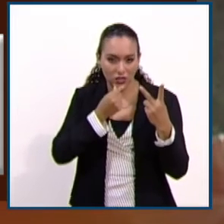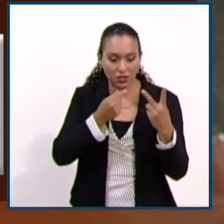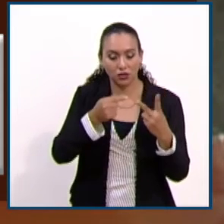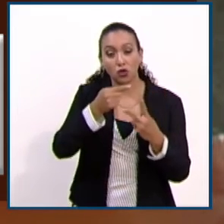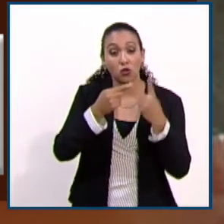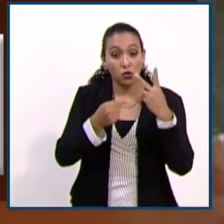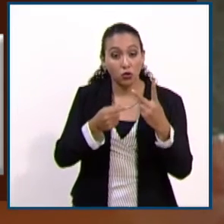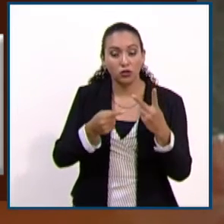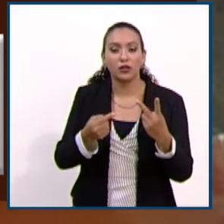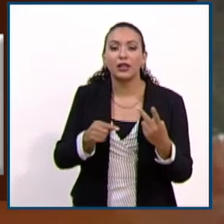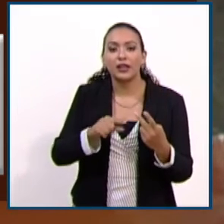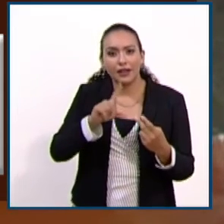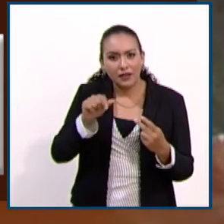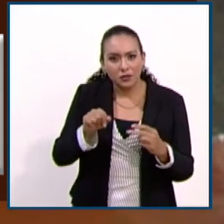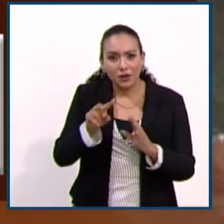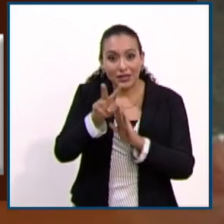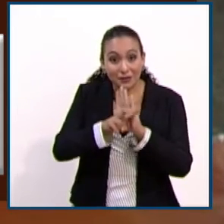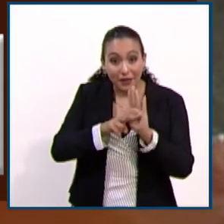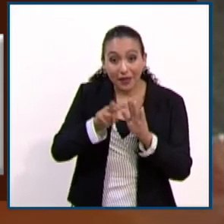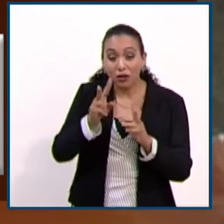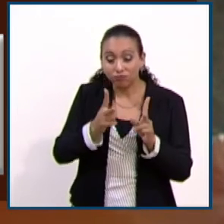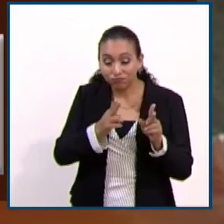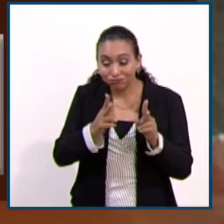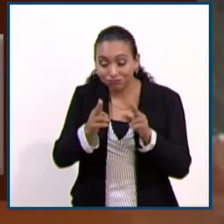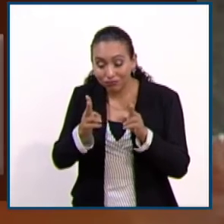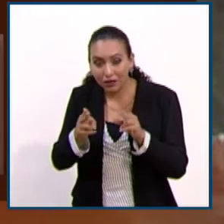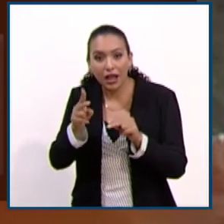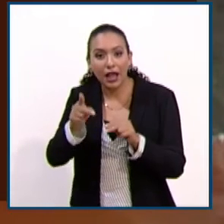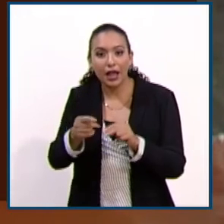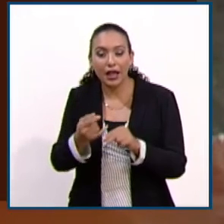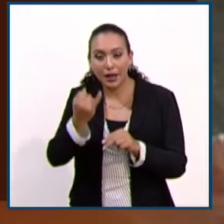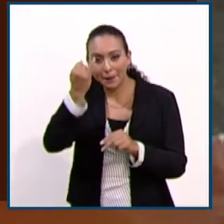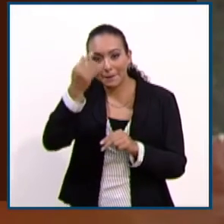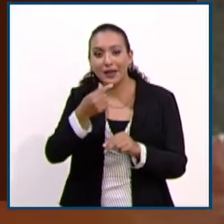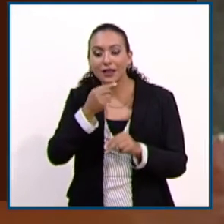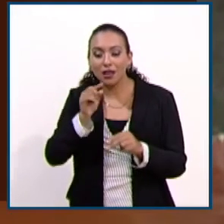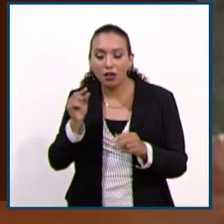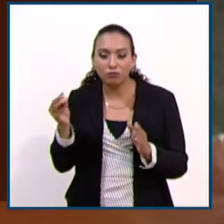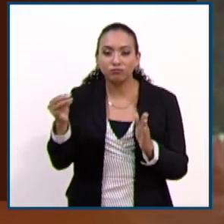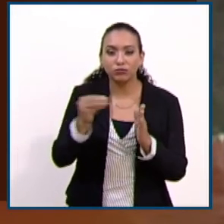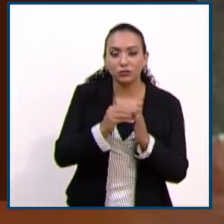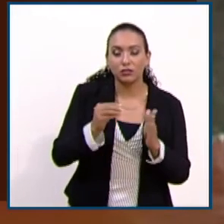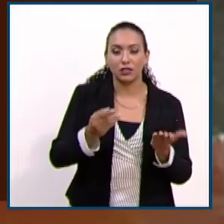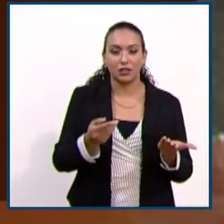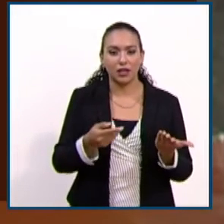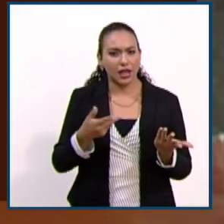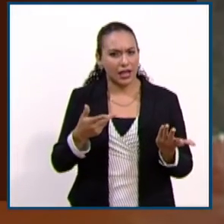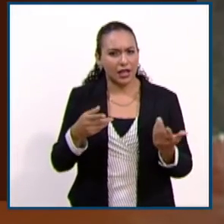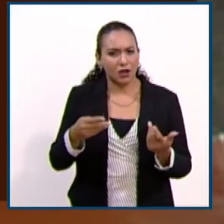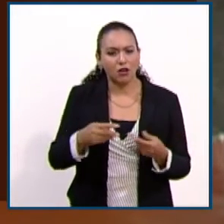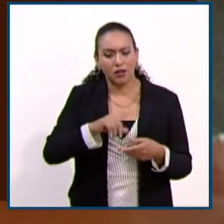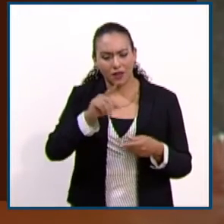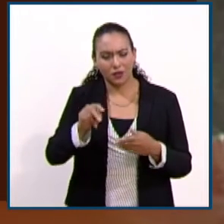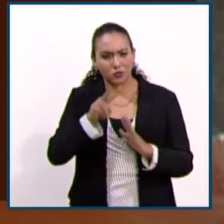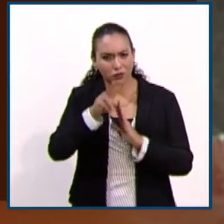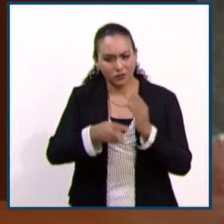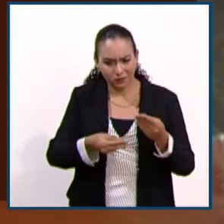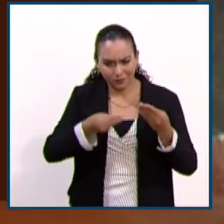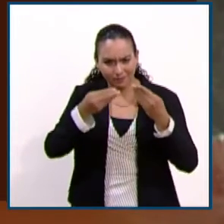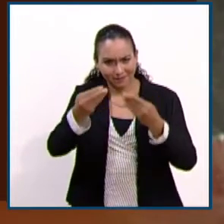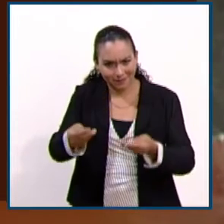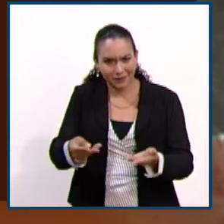edición y selección de imágenes, sin que Mario Martín Delgado Carrillo entregara la documentación requerida en